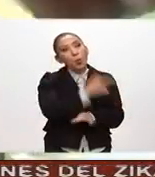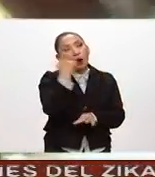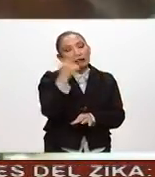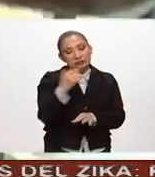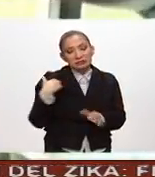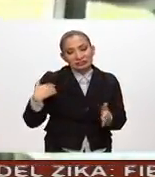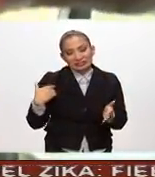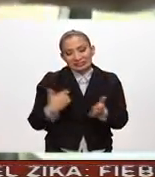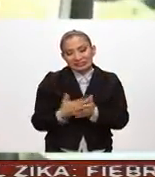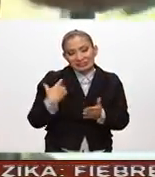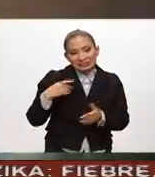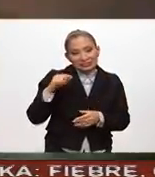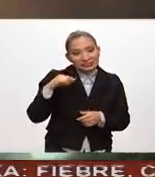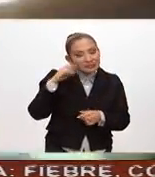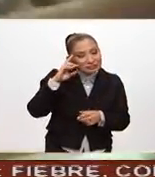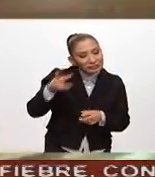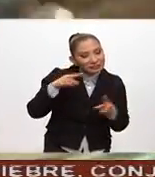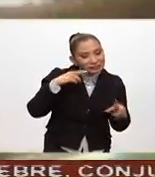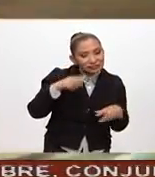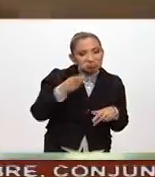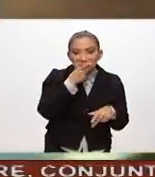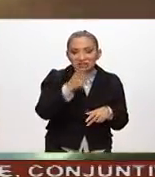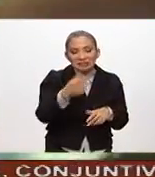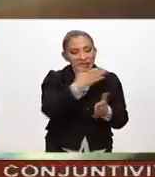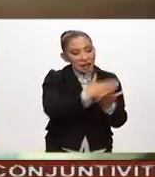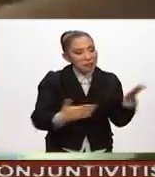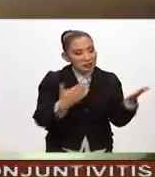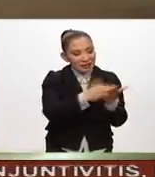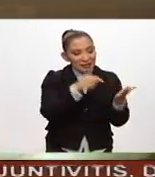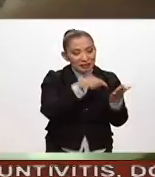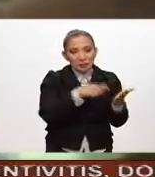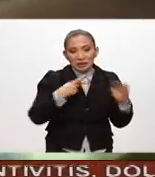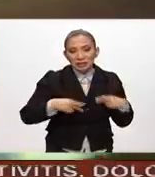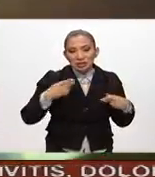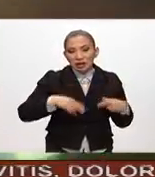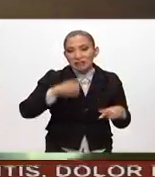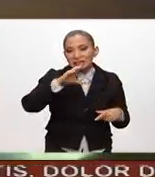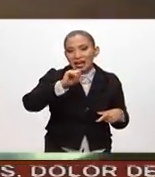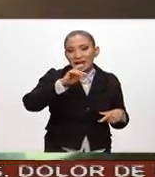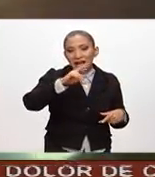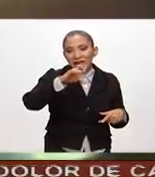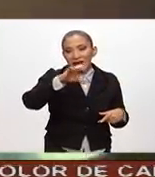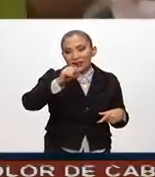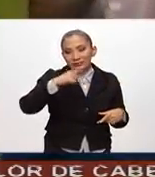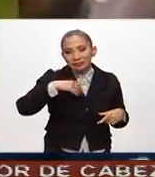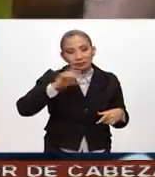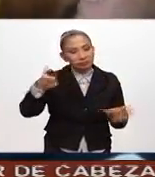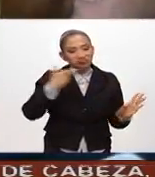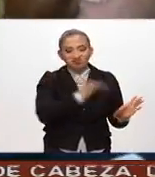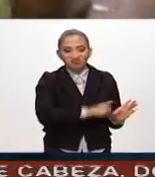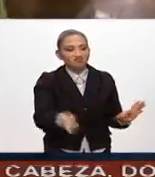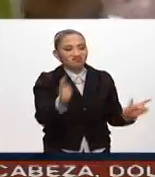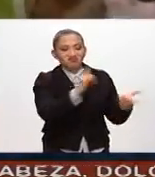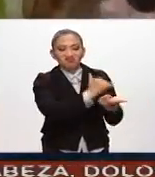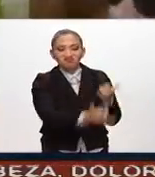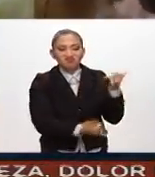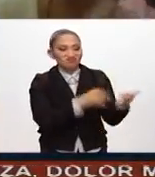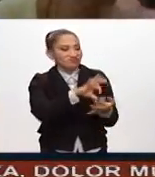unos días algunos de los sondeos indicaban que más de la mitad de los cariocas, de los ciudadanos de Río, están en contra de los Juegos, lo que